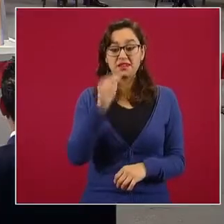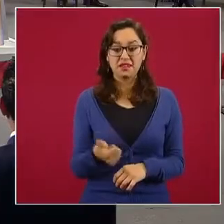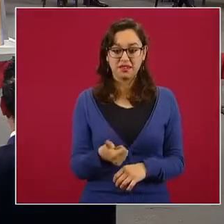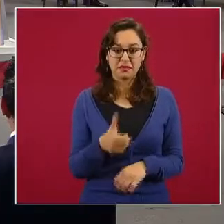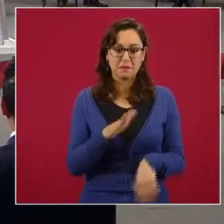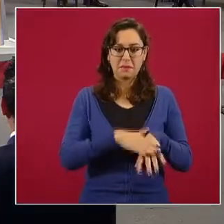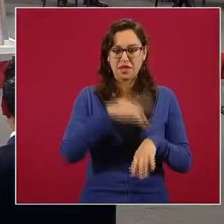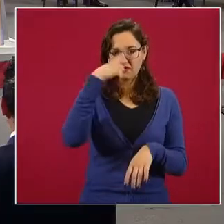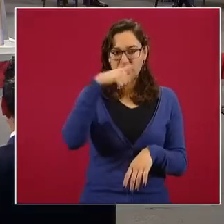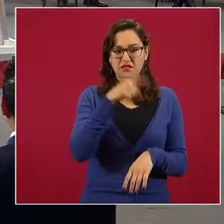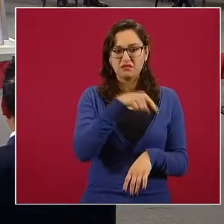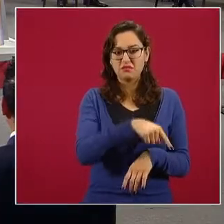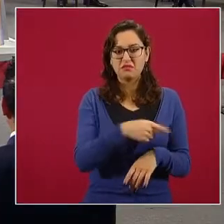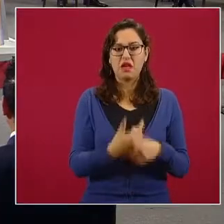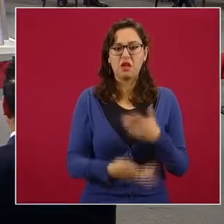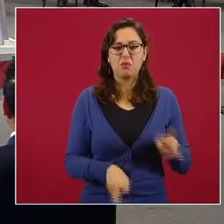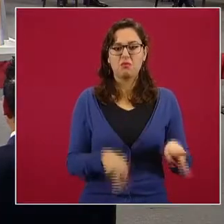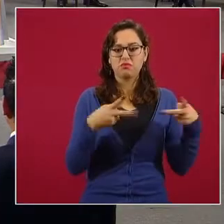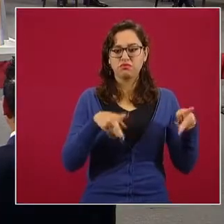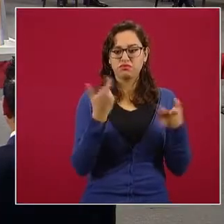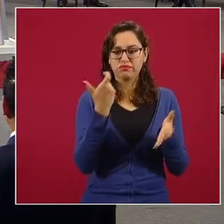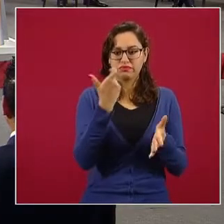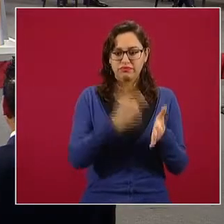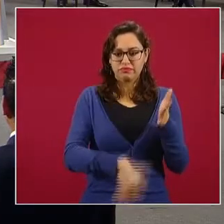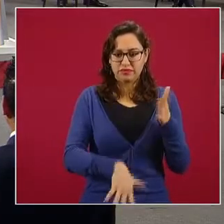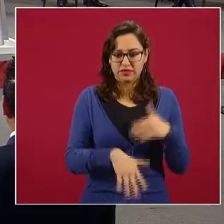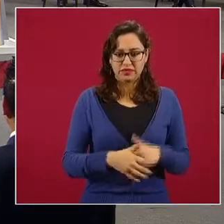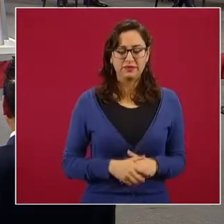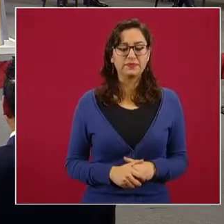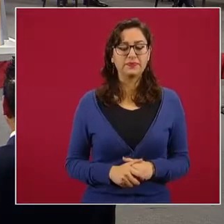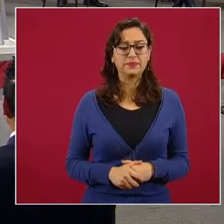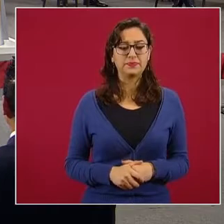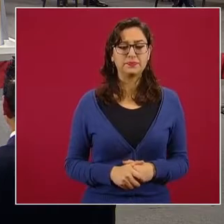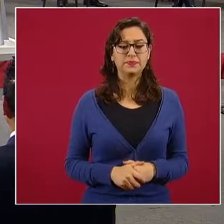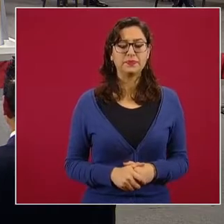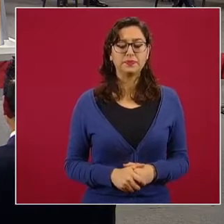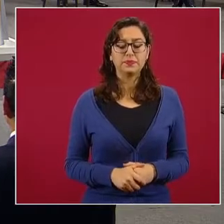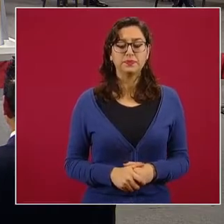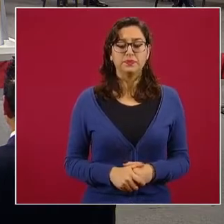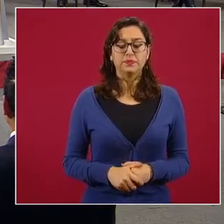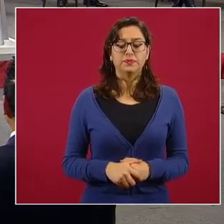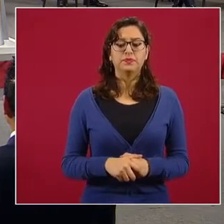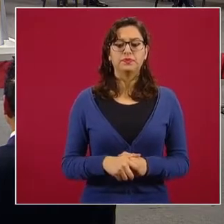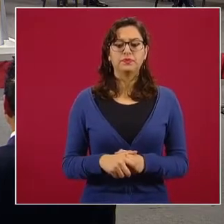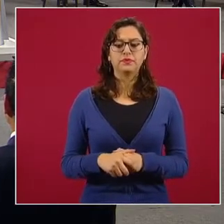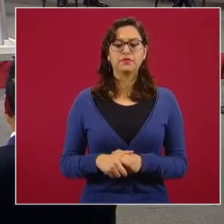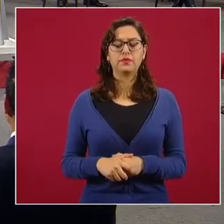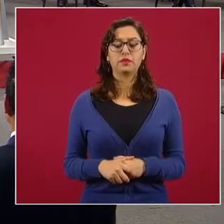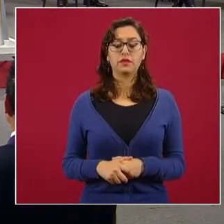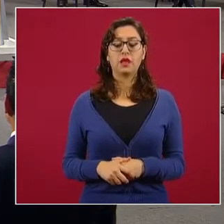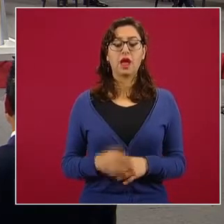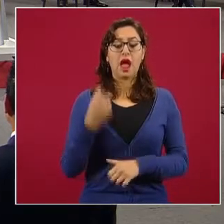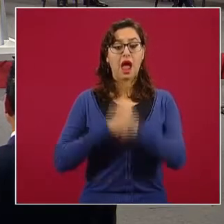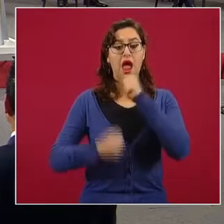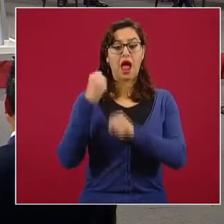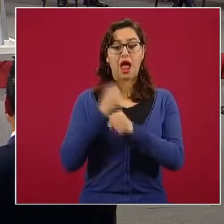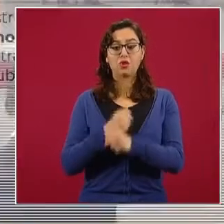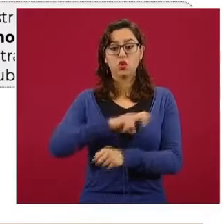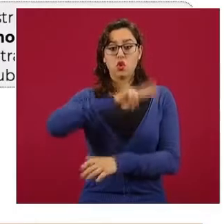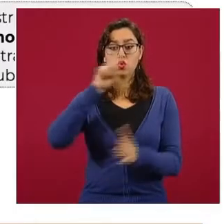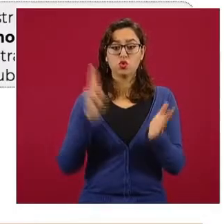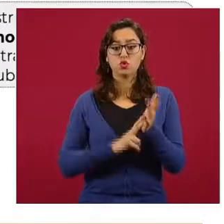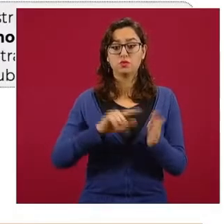Adelante. En 2012 recordarán que hubo una reforma que presentó el